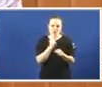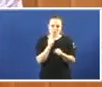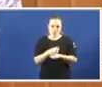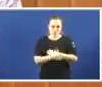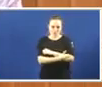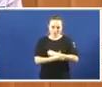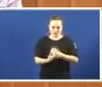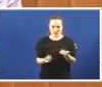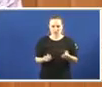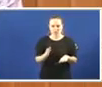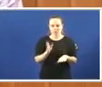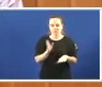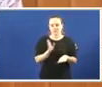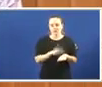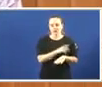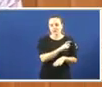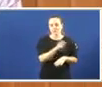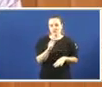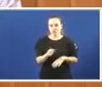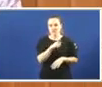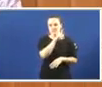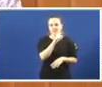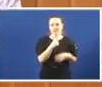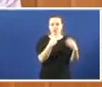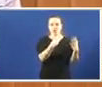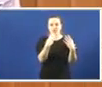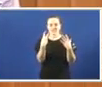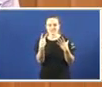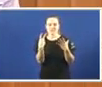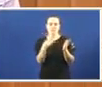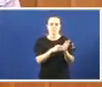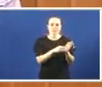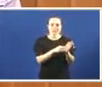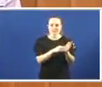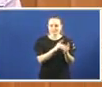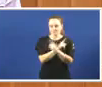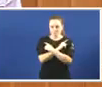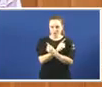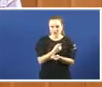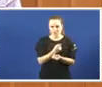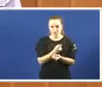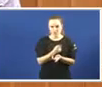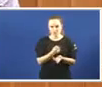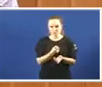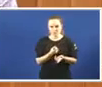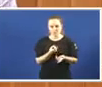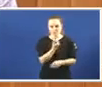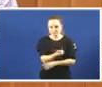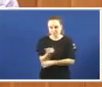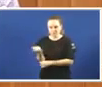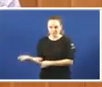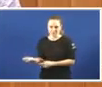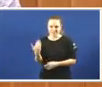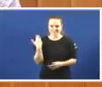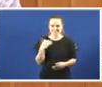para dar resposta ás 187.000 persoas desempregadas, combatindo a precariedade laboral que afecta xa a metade da clase